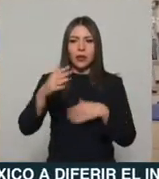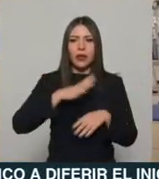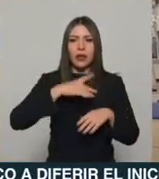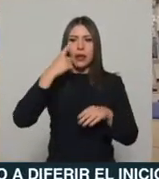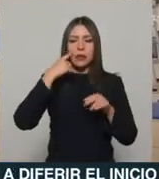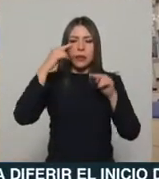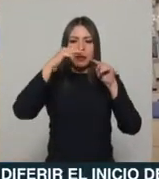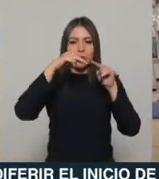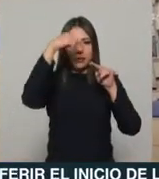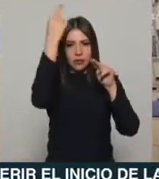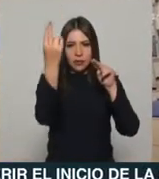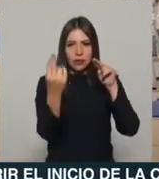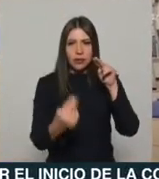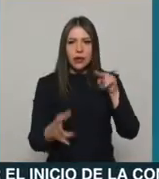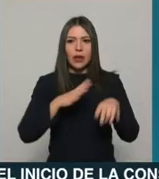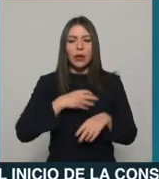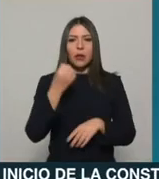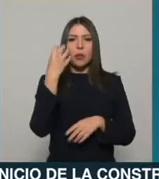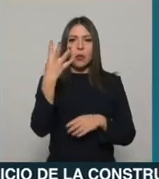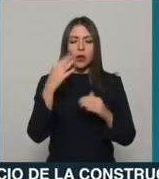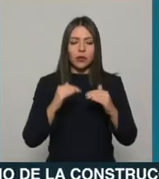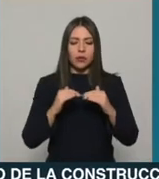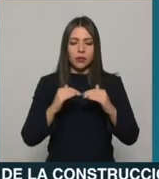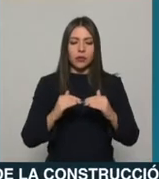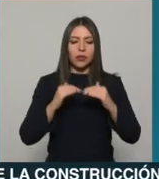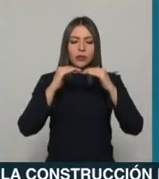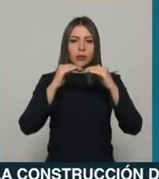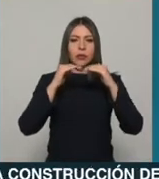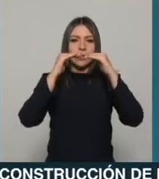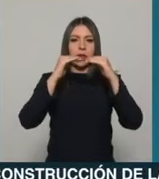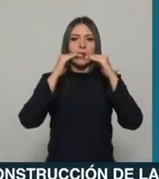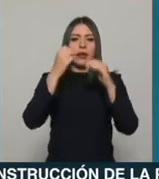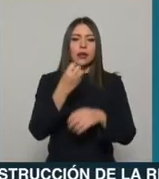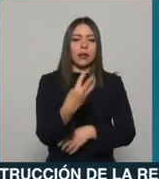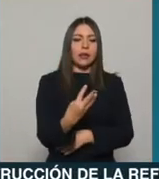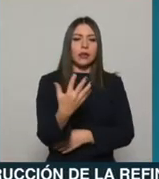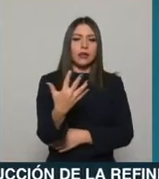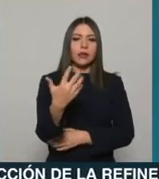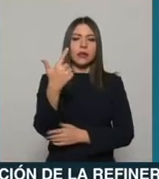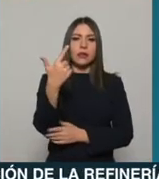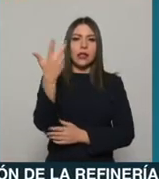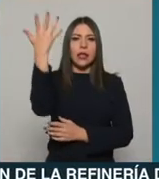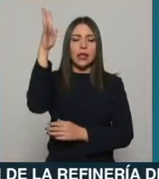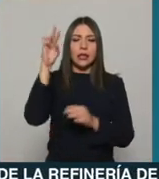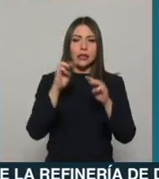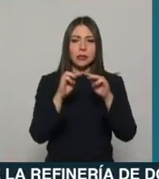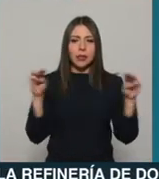una torre de 4 plataformas, de 3, 5, 7 y 10 metros.